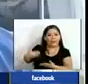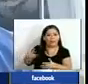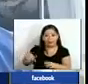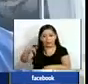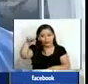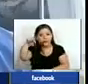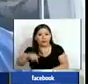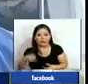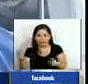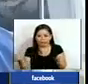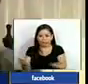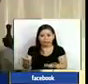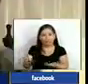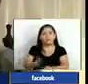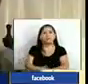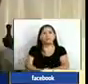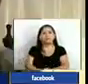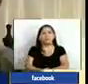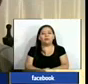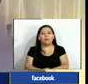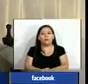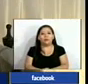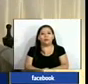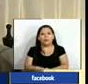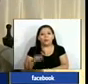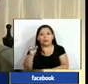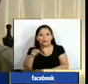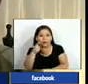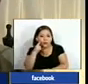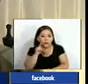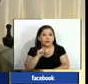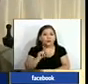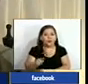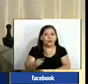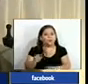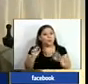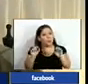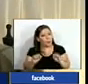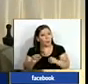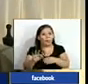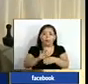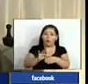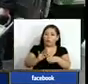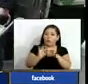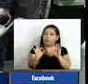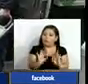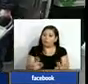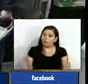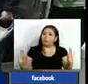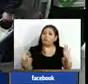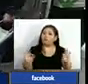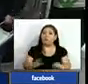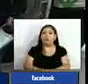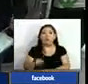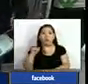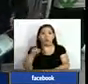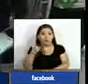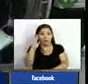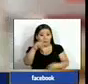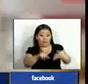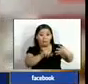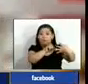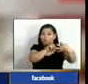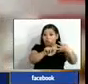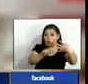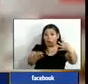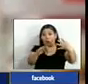y entonces la consigna de testar y aislar ha funcionado exitosamente. Uruguay ha sido el cuarto país